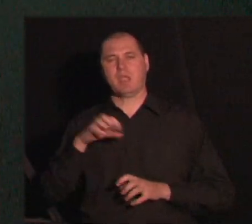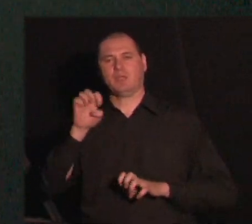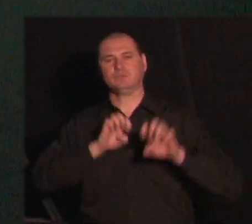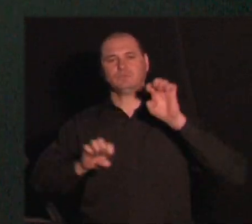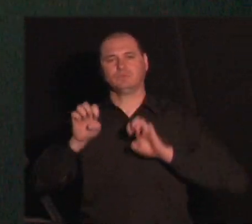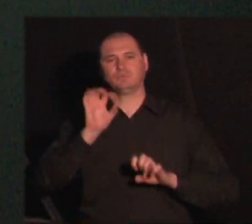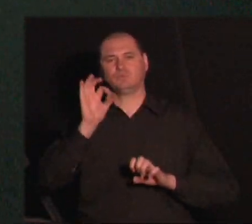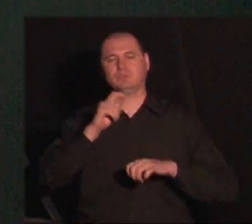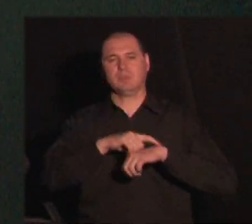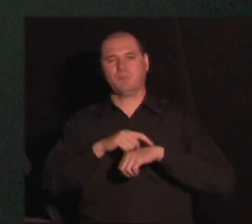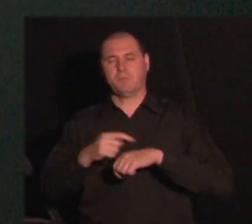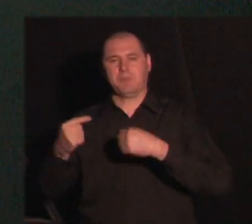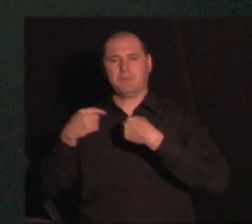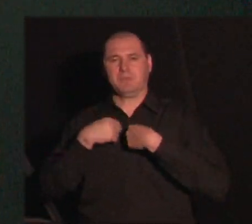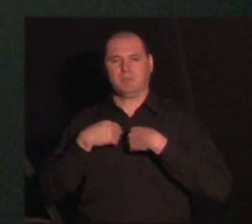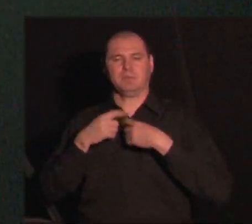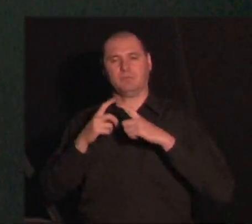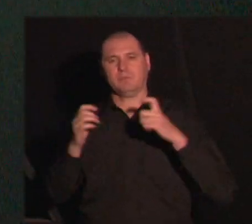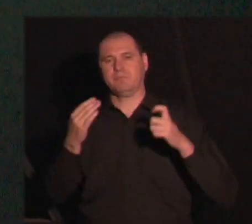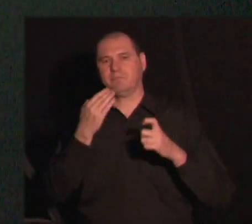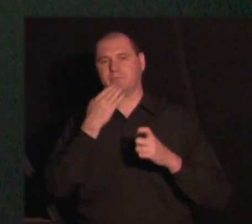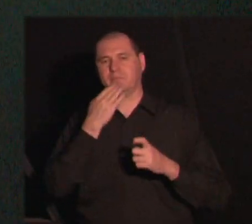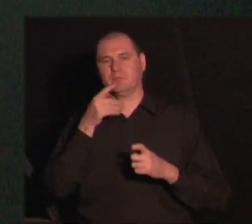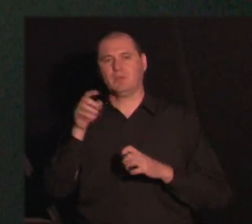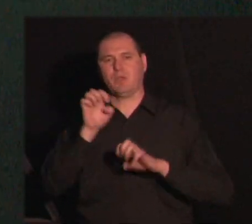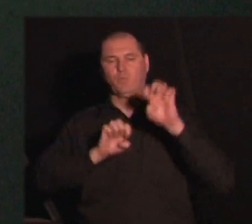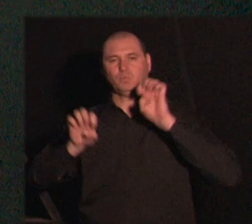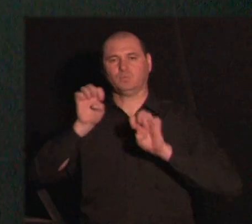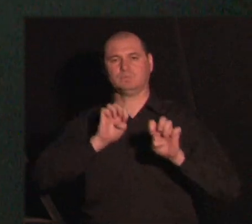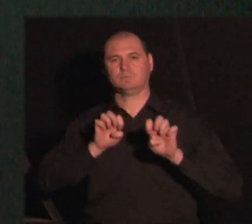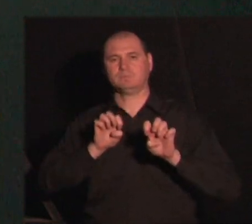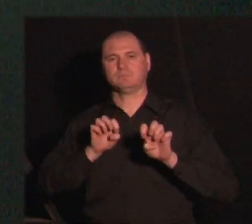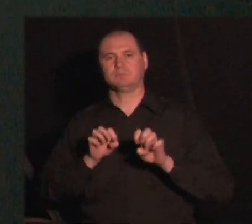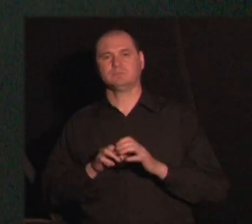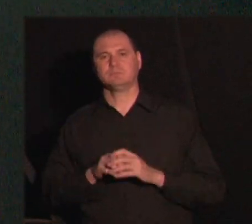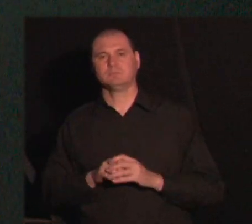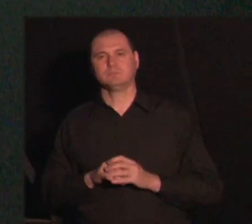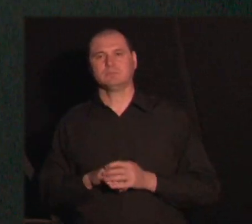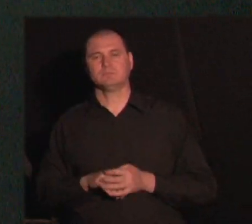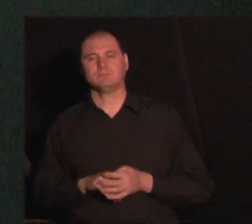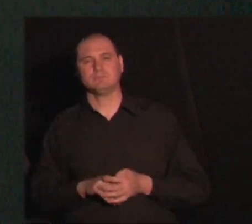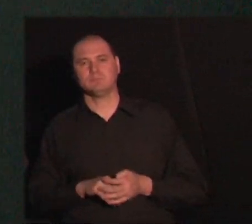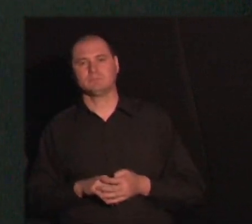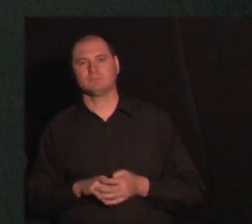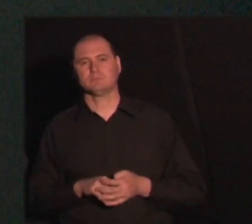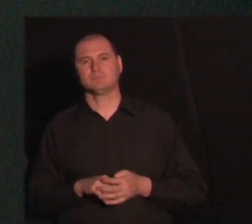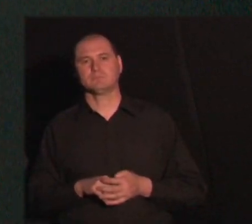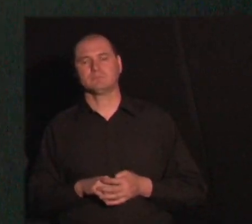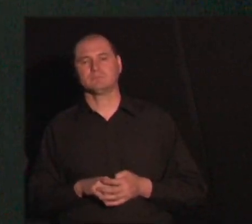papá nunca tuvo tiempo para mí y esas cosas, pero son excusas que no tendrían